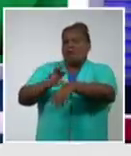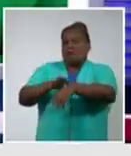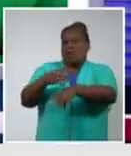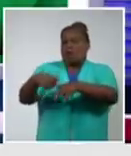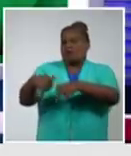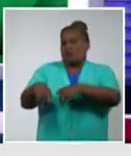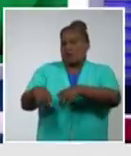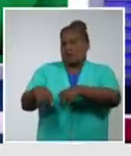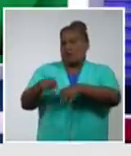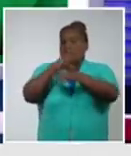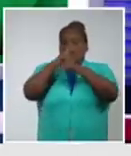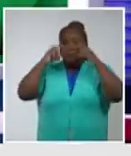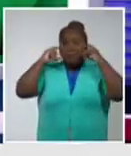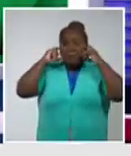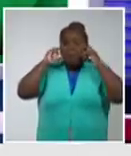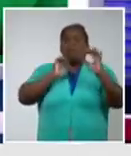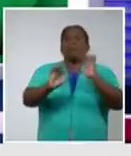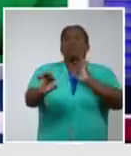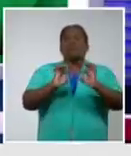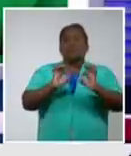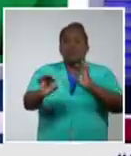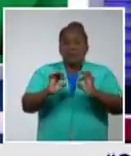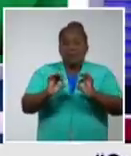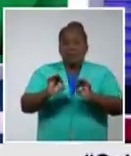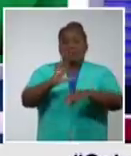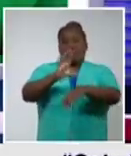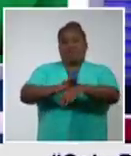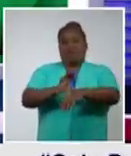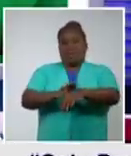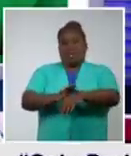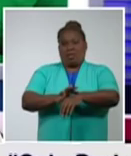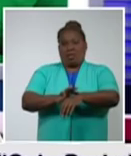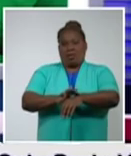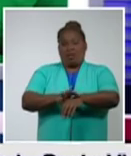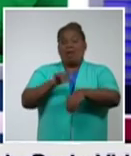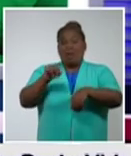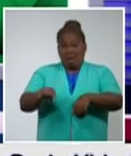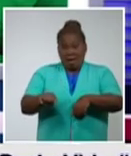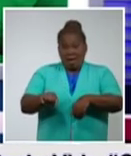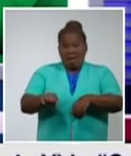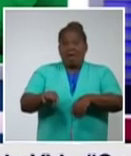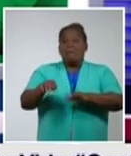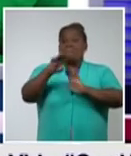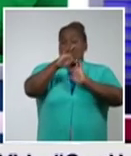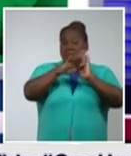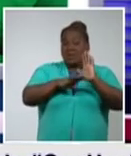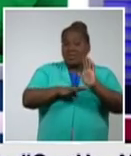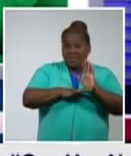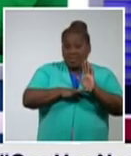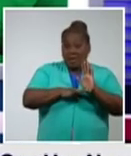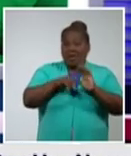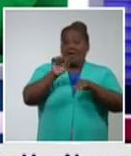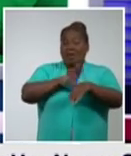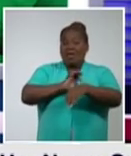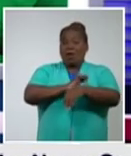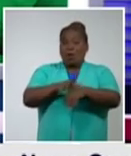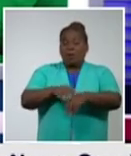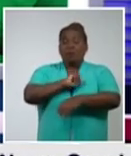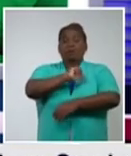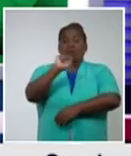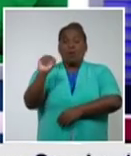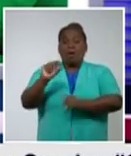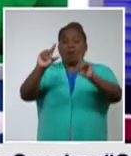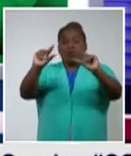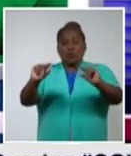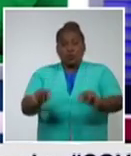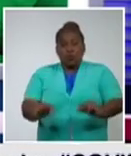y que con las medidas que se han adoptado para COVID se ha logrado una reducción de esta incidencia. Por eso